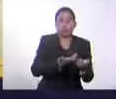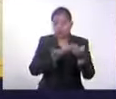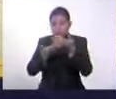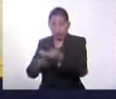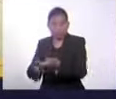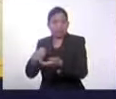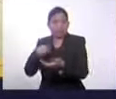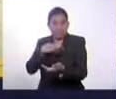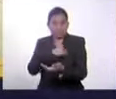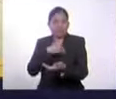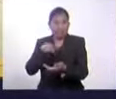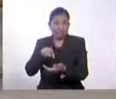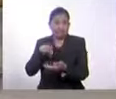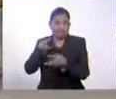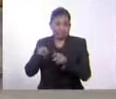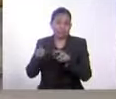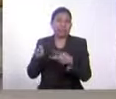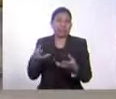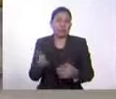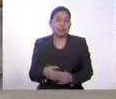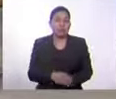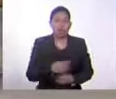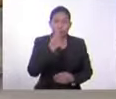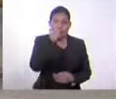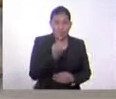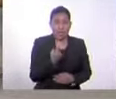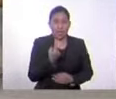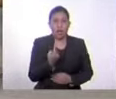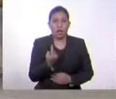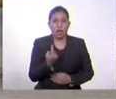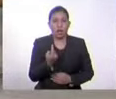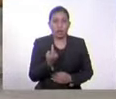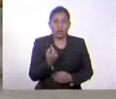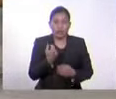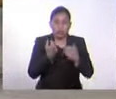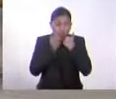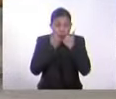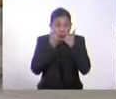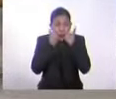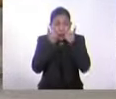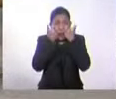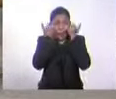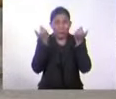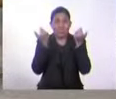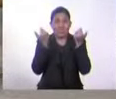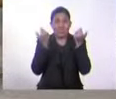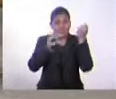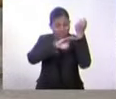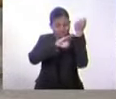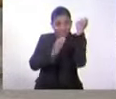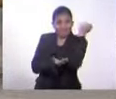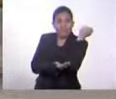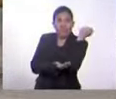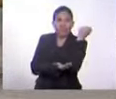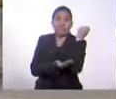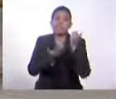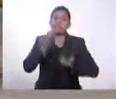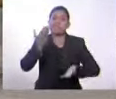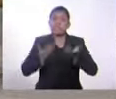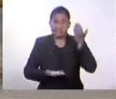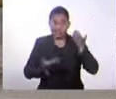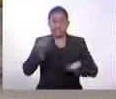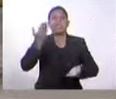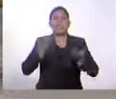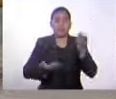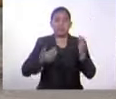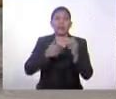Sí. Esto quiere decir que una persona con una edad temprana, con un embarazo, podría sufrir estas situaciones